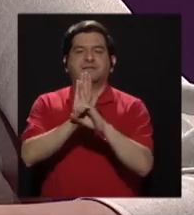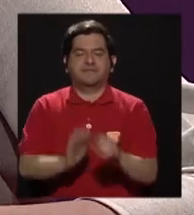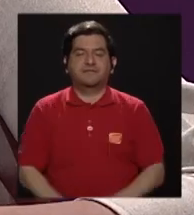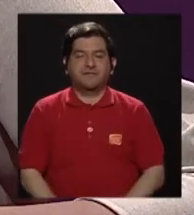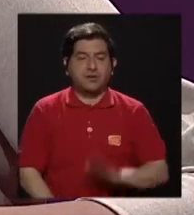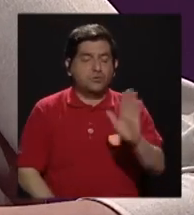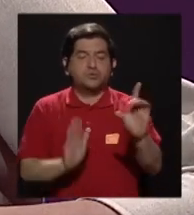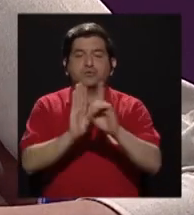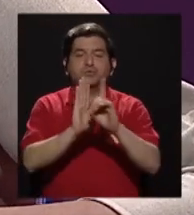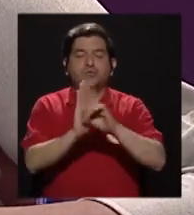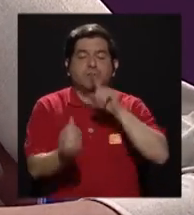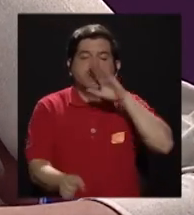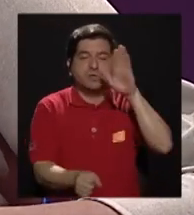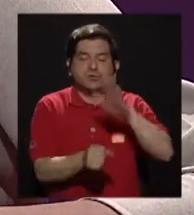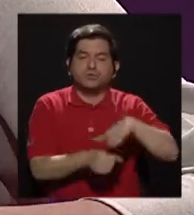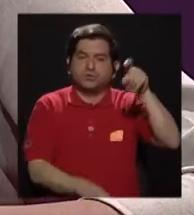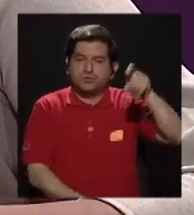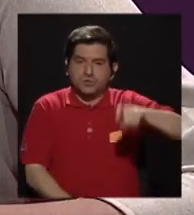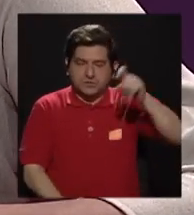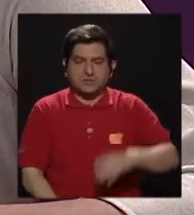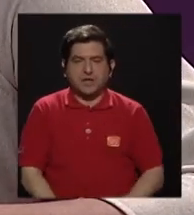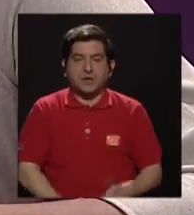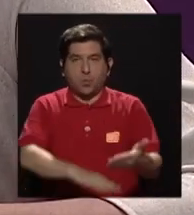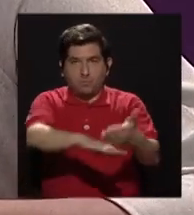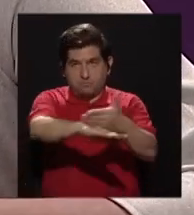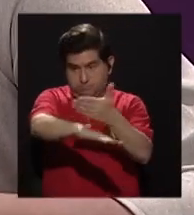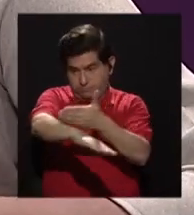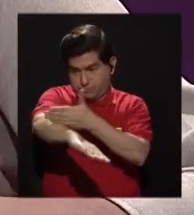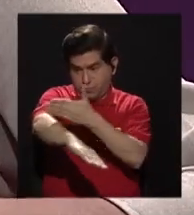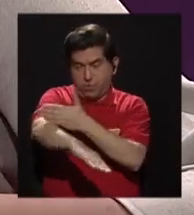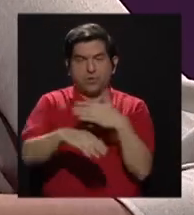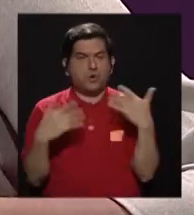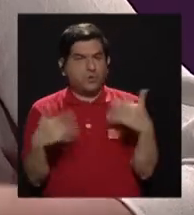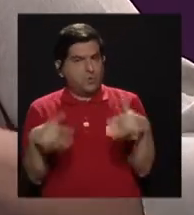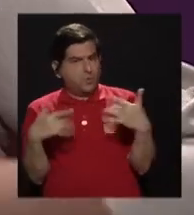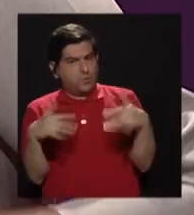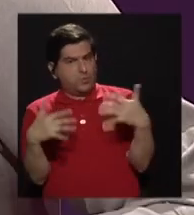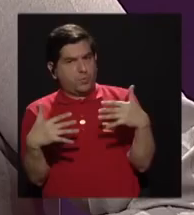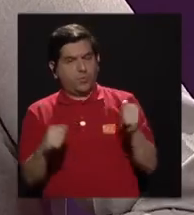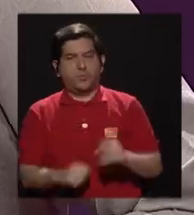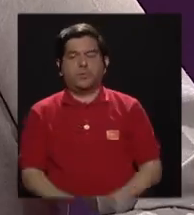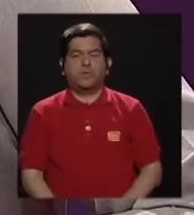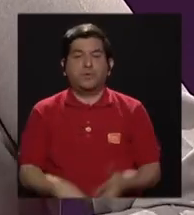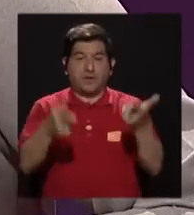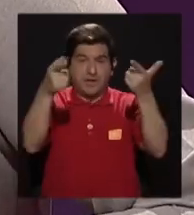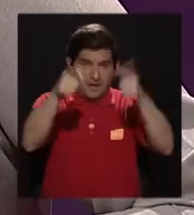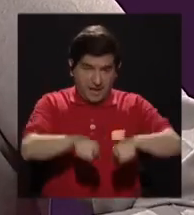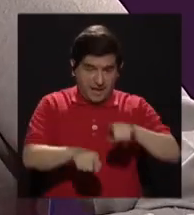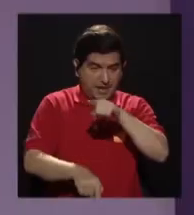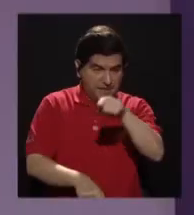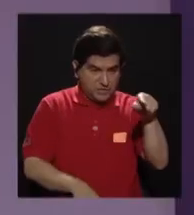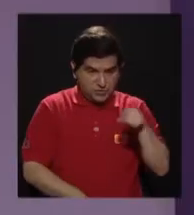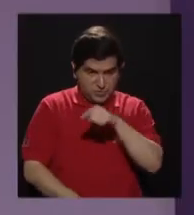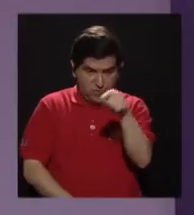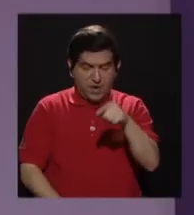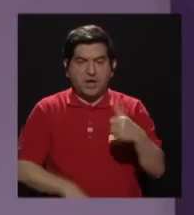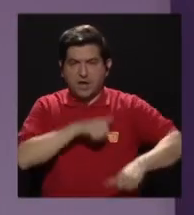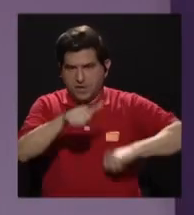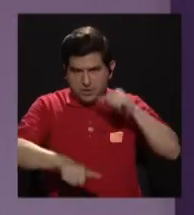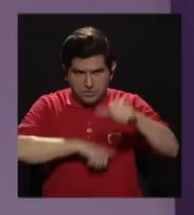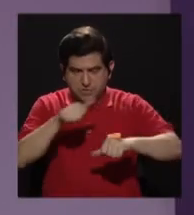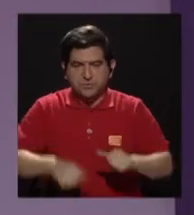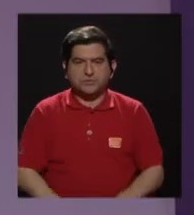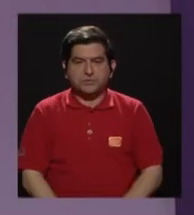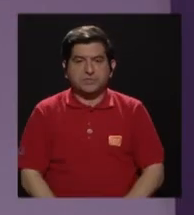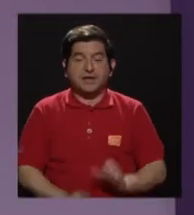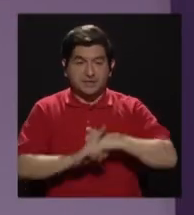que sus derechos tienen que ser cumplidos, es un avance inmenso, y el hecho de que ellas luchen por eso es